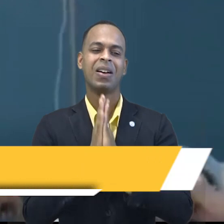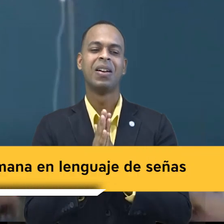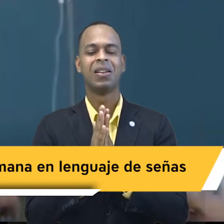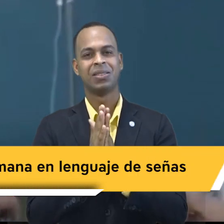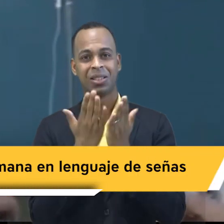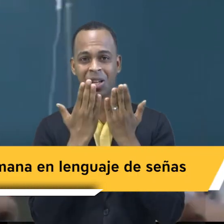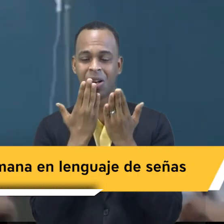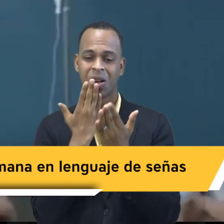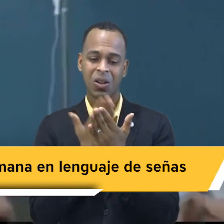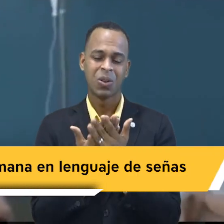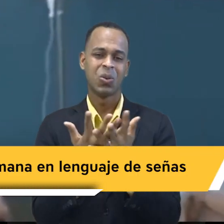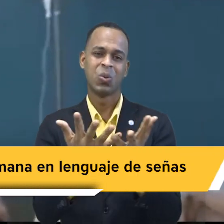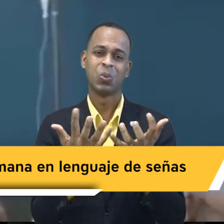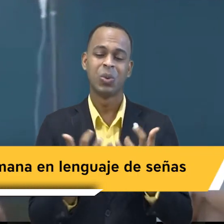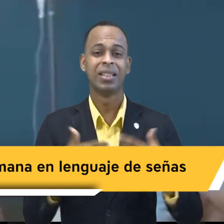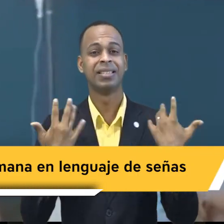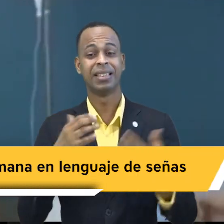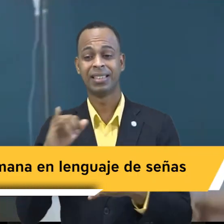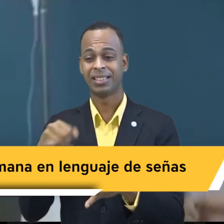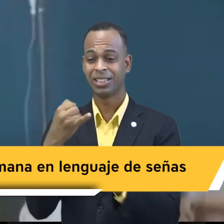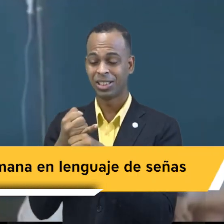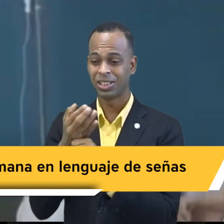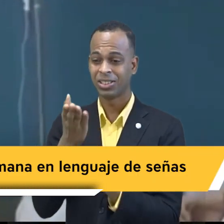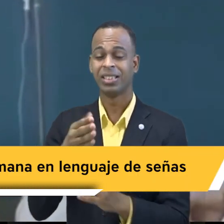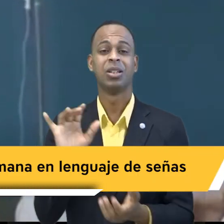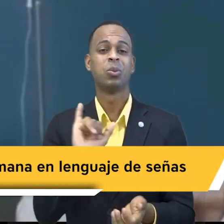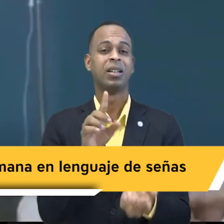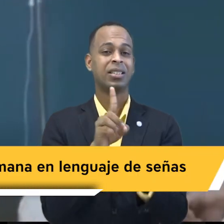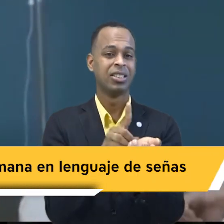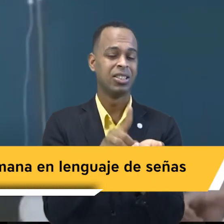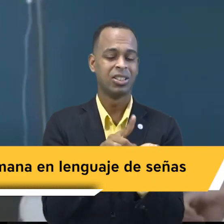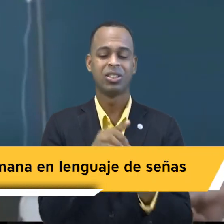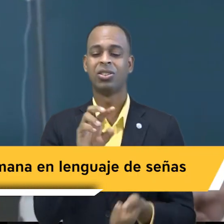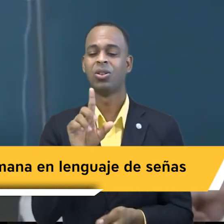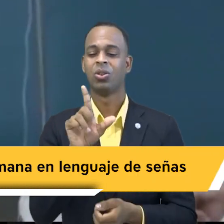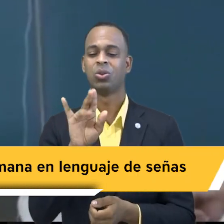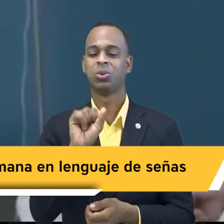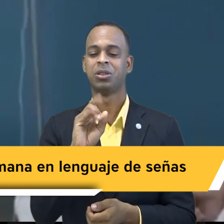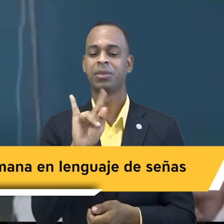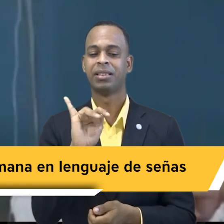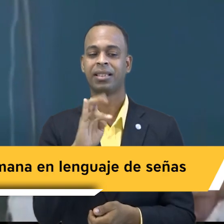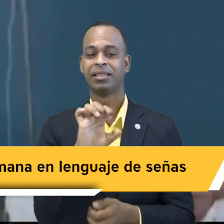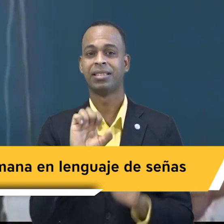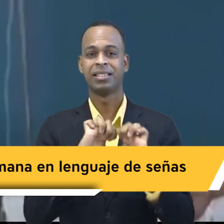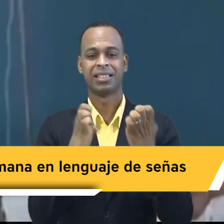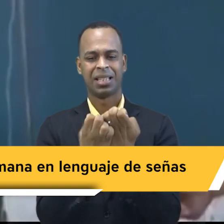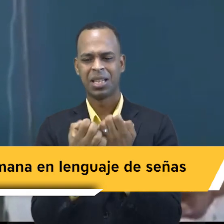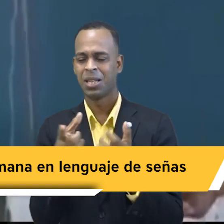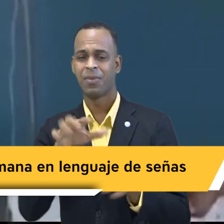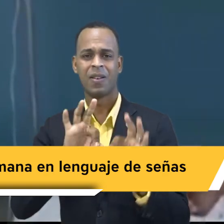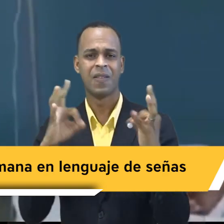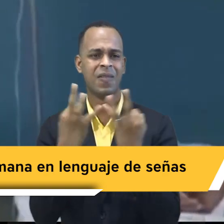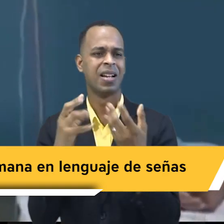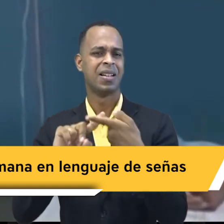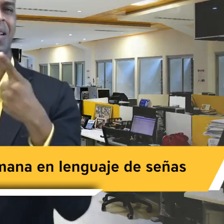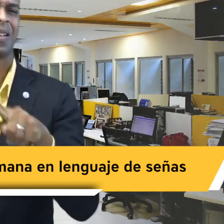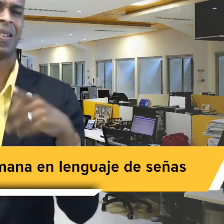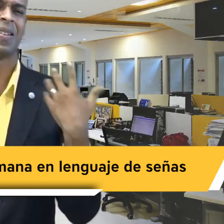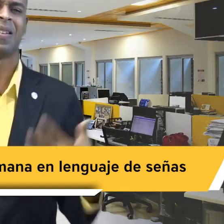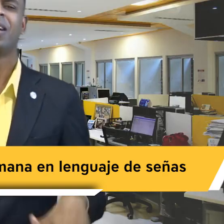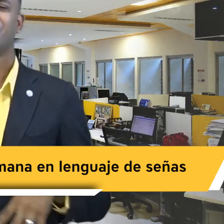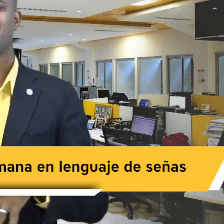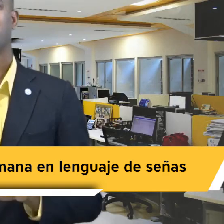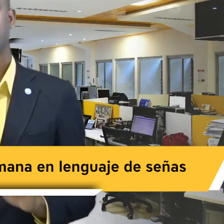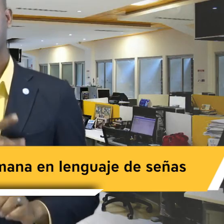gracias a todos por sus oraciones y buenos deseos. Gracias, Instituto Bariátrico, al Dr. Luis Betances y todo su equipo.